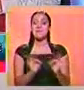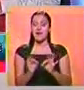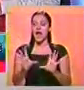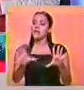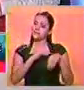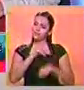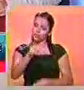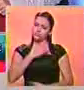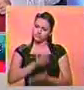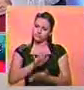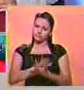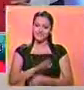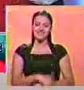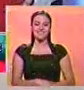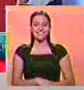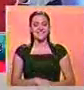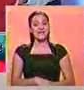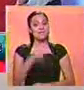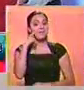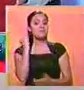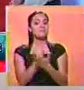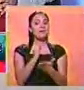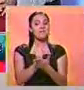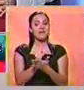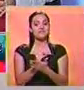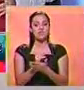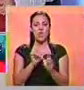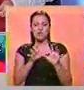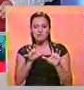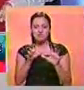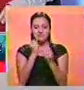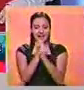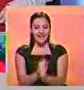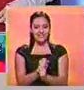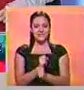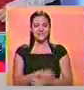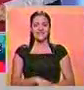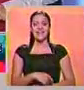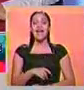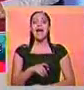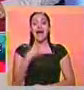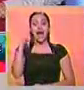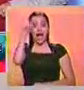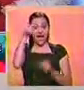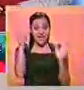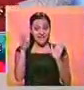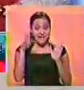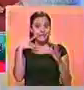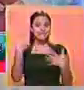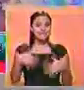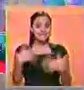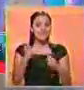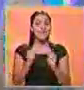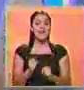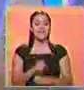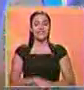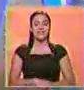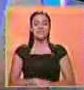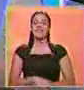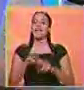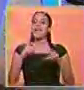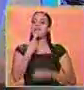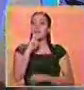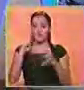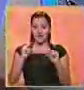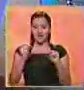asúmelo con resignación. Vamos preparados con todas las garras. Amigos, hacemos una pausa más adelante, Eduardo. Tan duras las águilas, tan duras las águilas. Estará conversando con